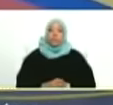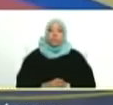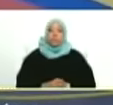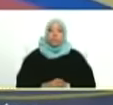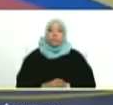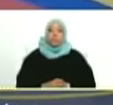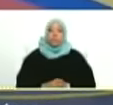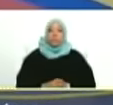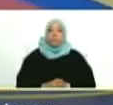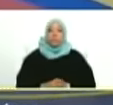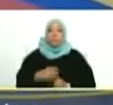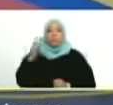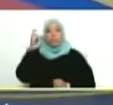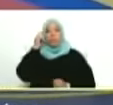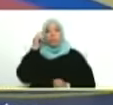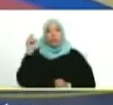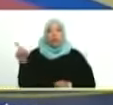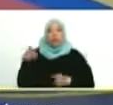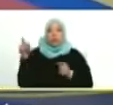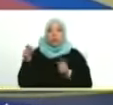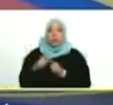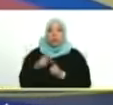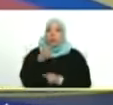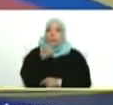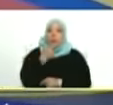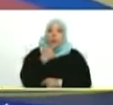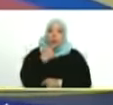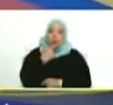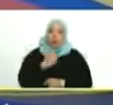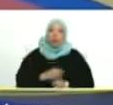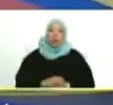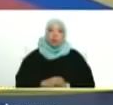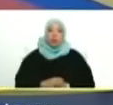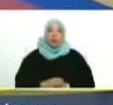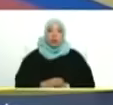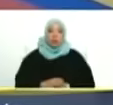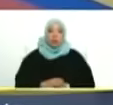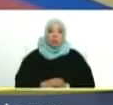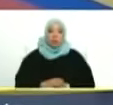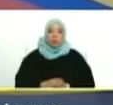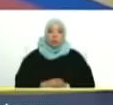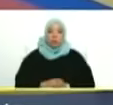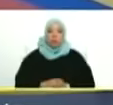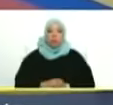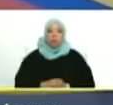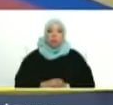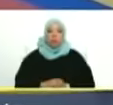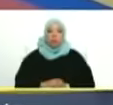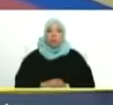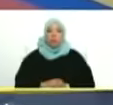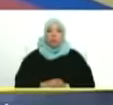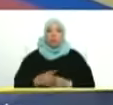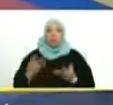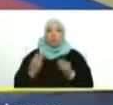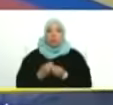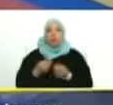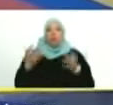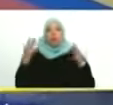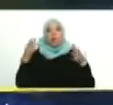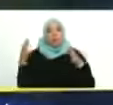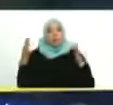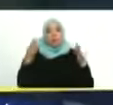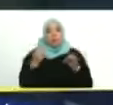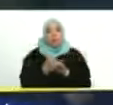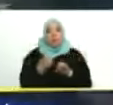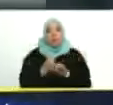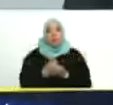Estos son días de inspiración, muy hermosos de verdad, junto a Silita, ¿verdad? Vale, un aplauso a Silita, vale,